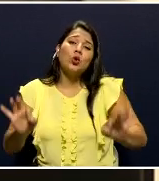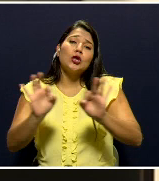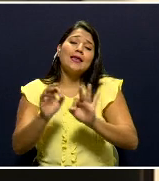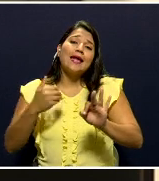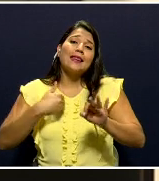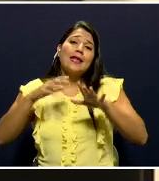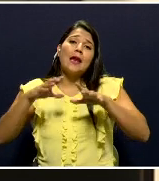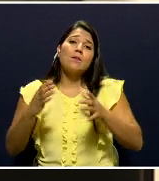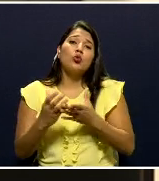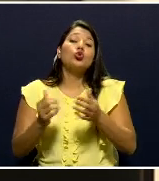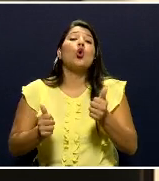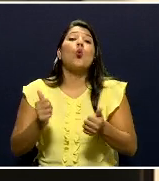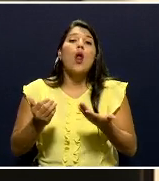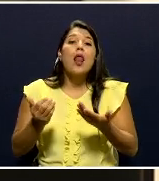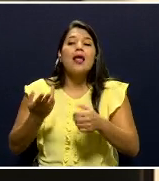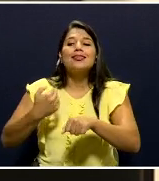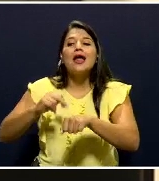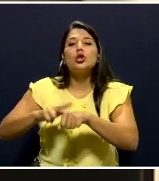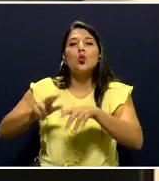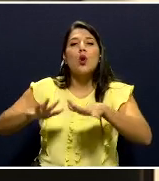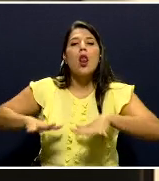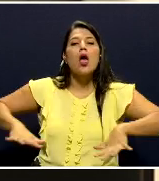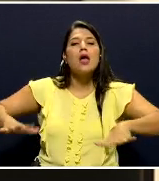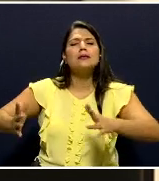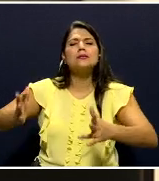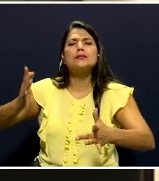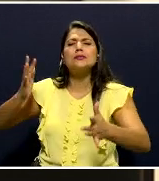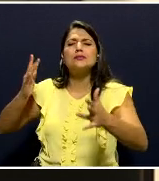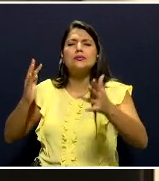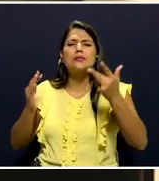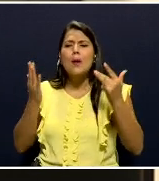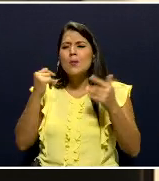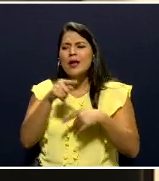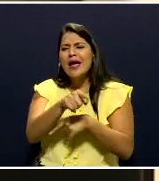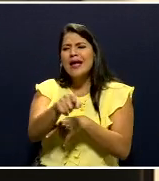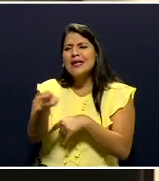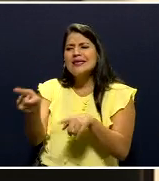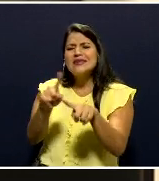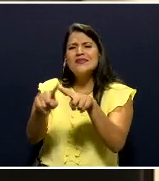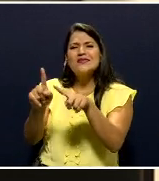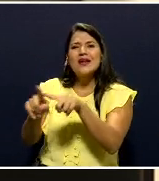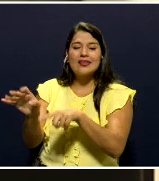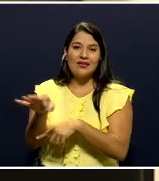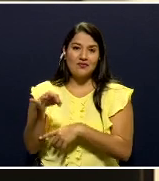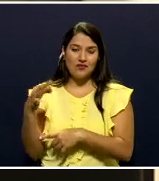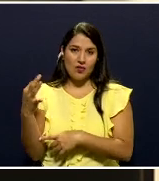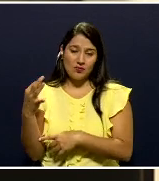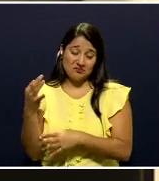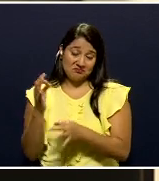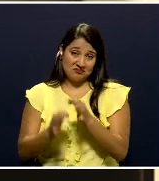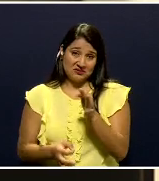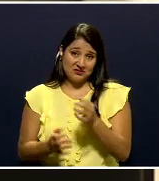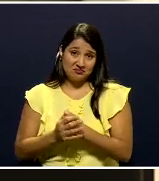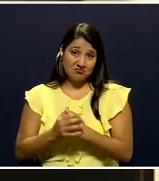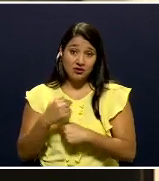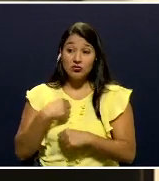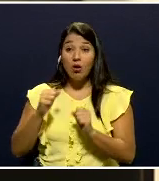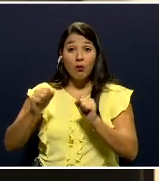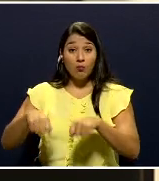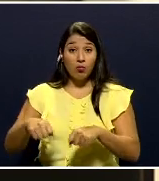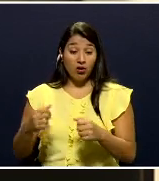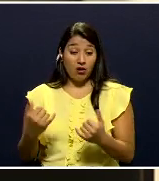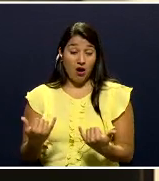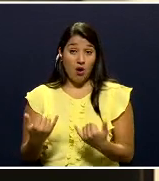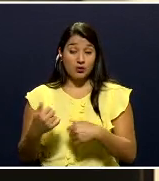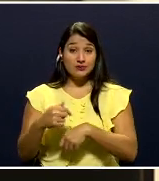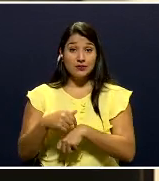nos genera a nosotros una gran cantidad de diversidad de muchas formas distintas. Y es lo más sencillo. Yo puedo levantar en este